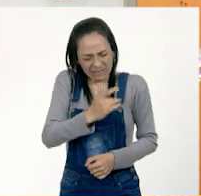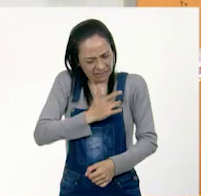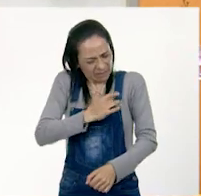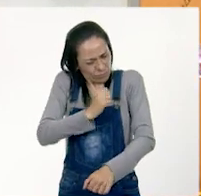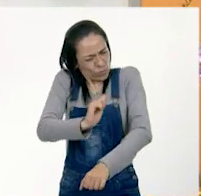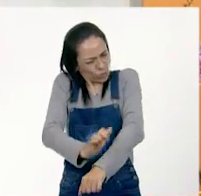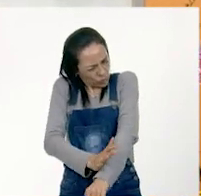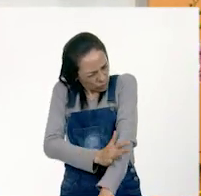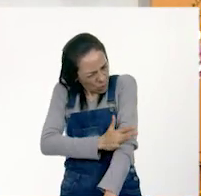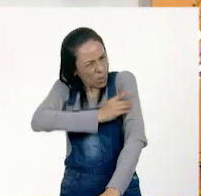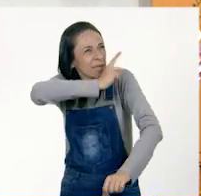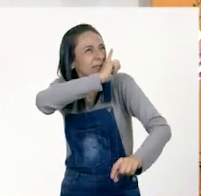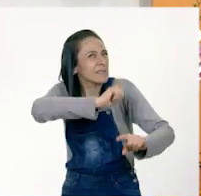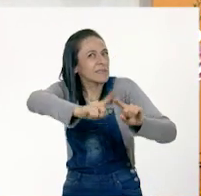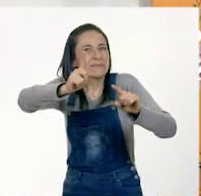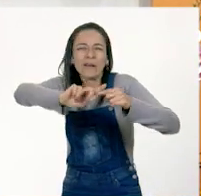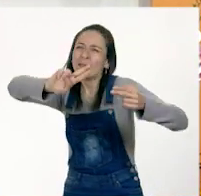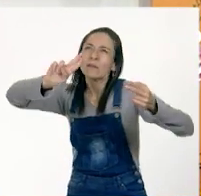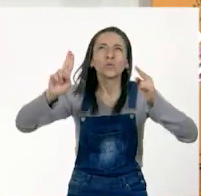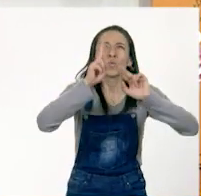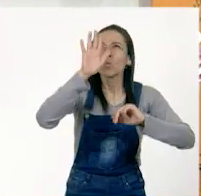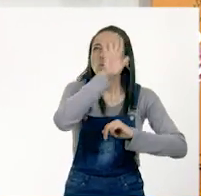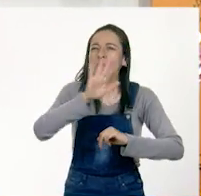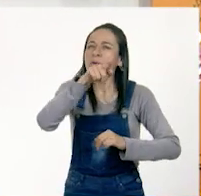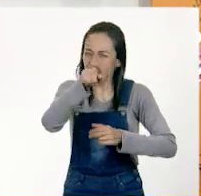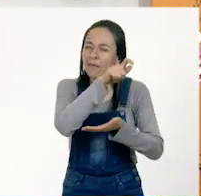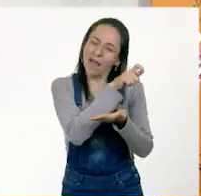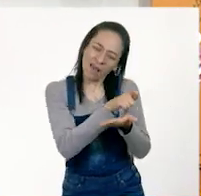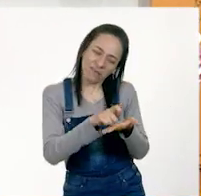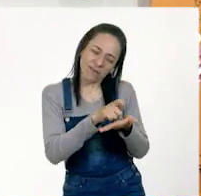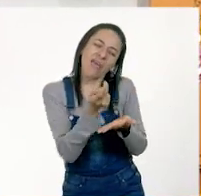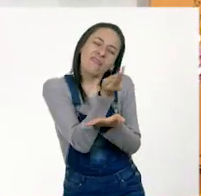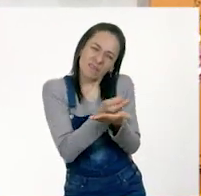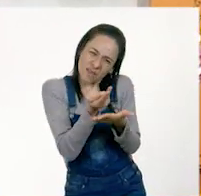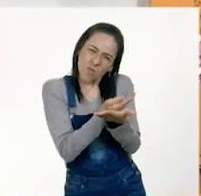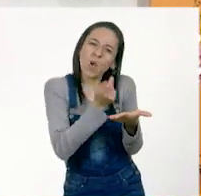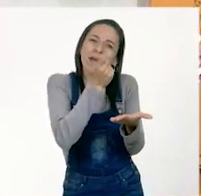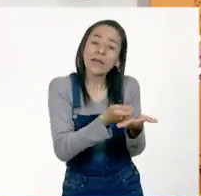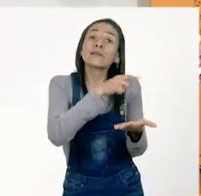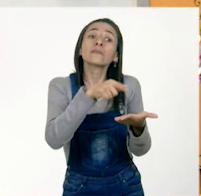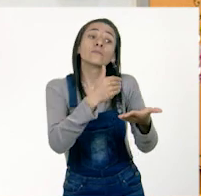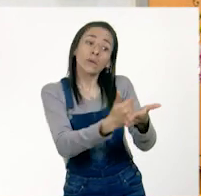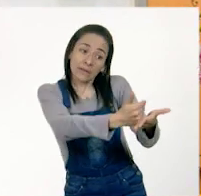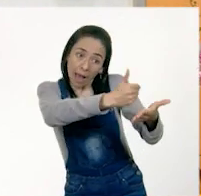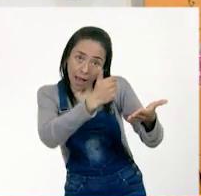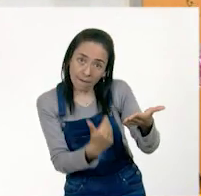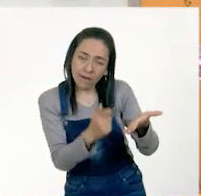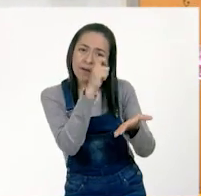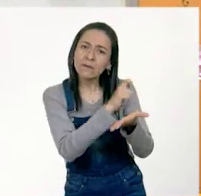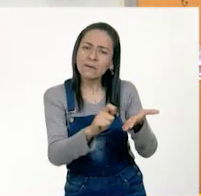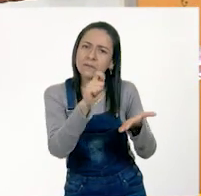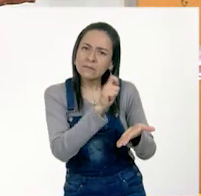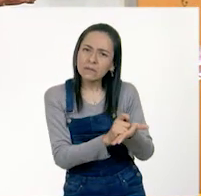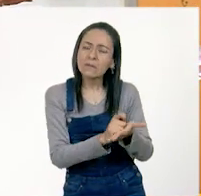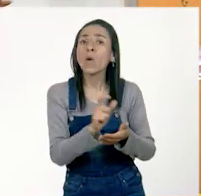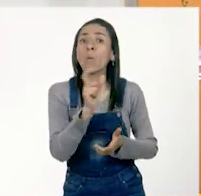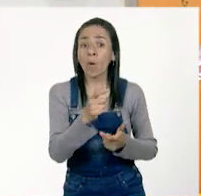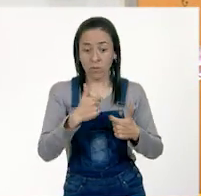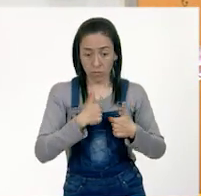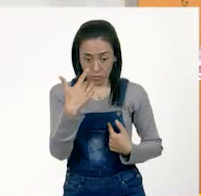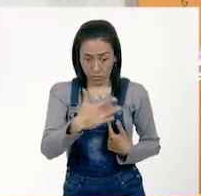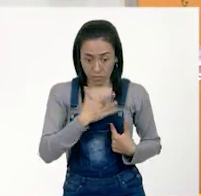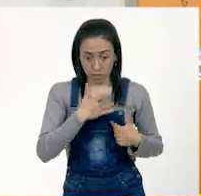después que escriban cuáles son sus habilidades personales que les ayudan a sobreponerse a la emoción de la